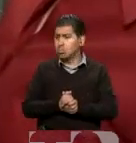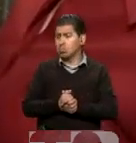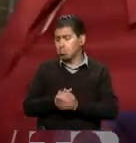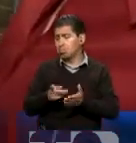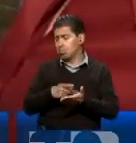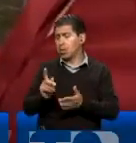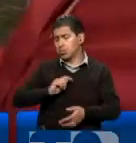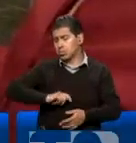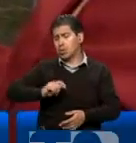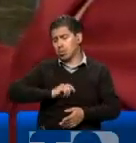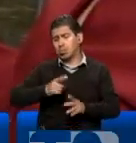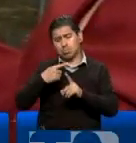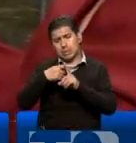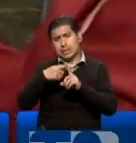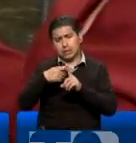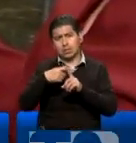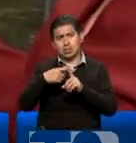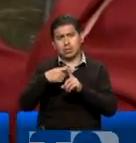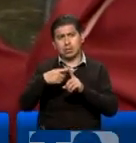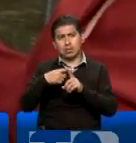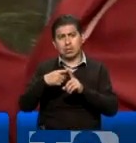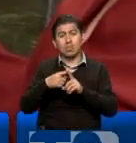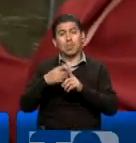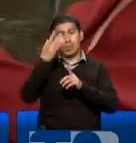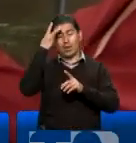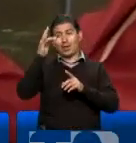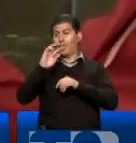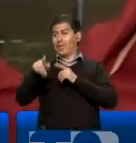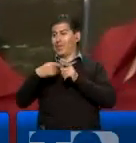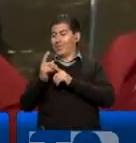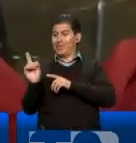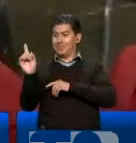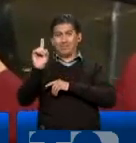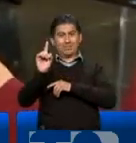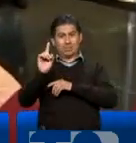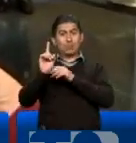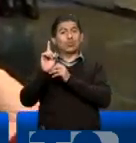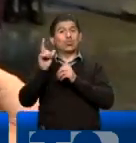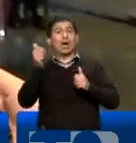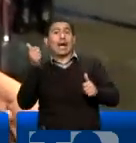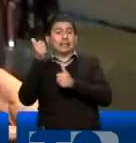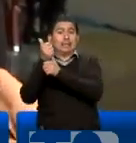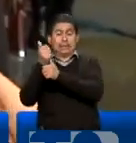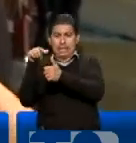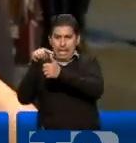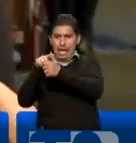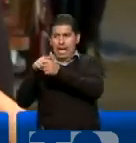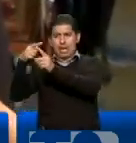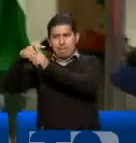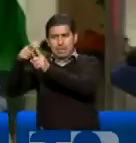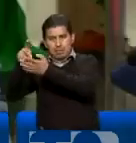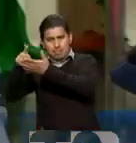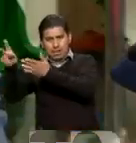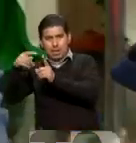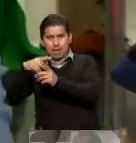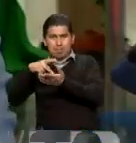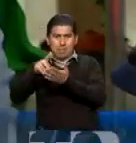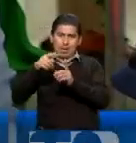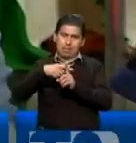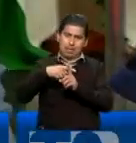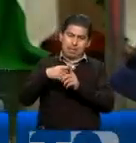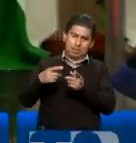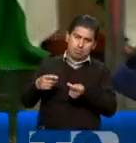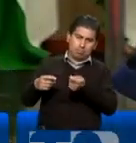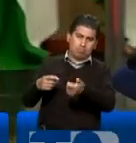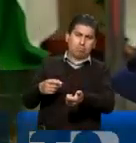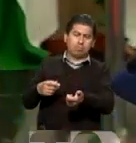su salario porque cuando vienen los alternos, ellos reciben una proporción por las sesiones y por los plenos a los que participan. Obviamente ya no